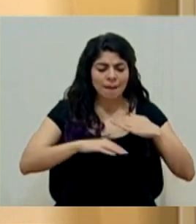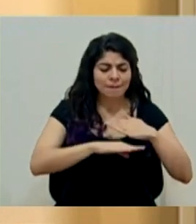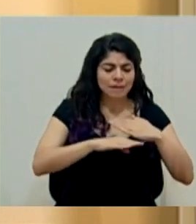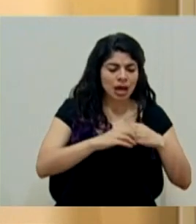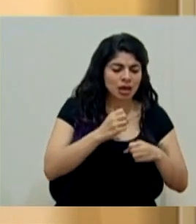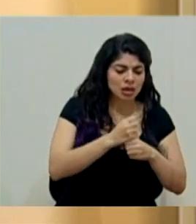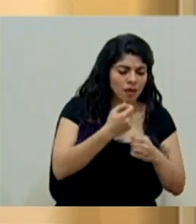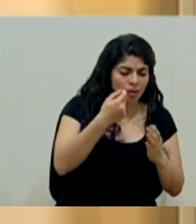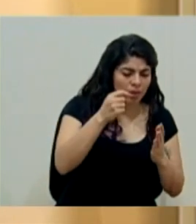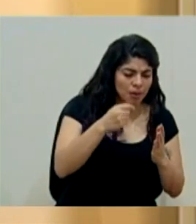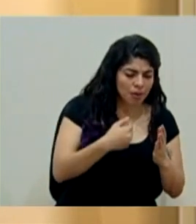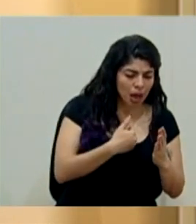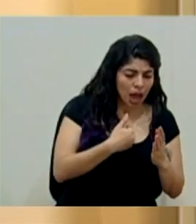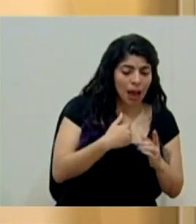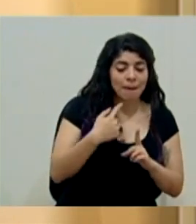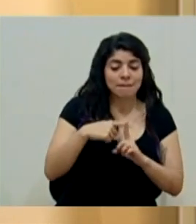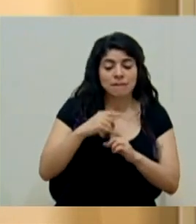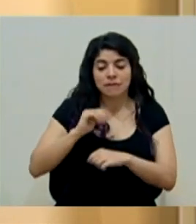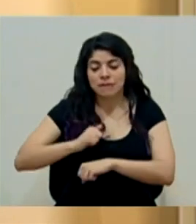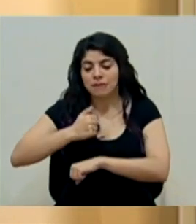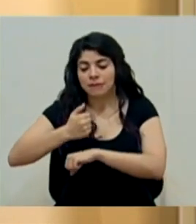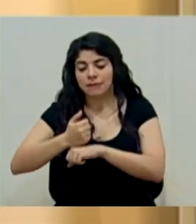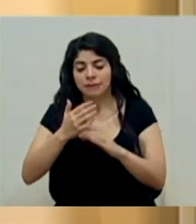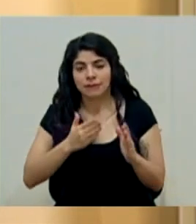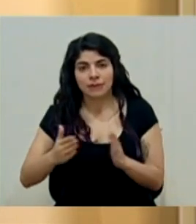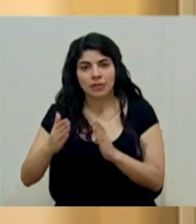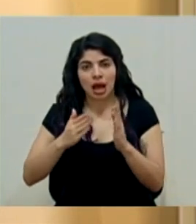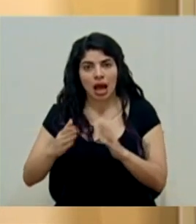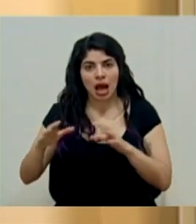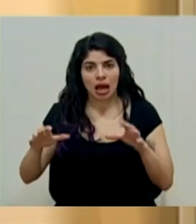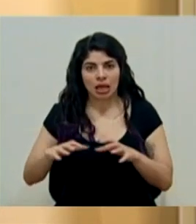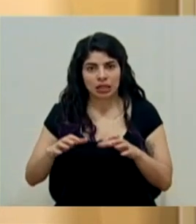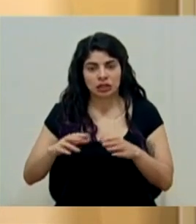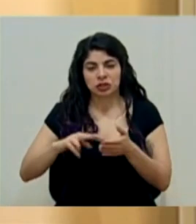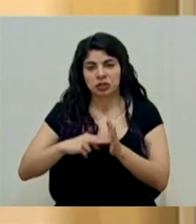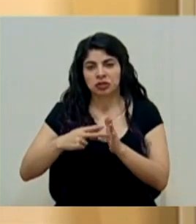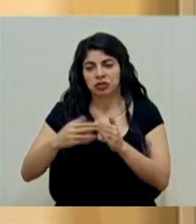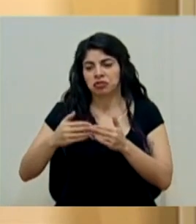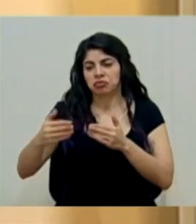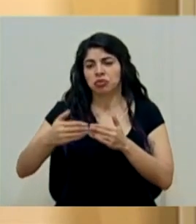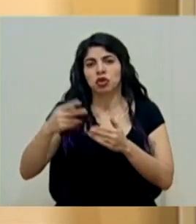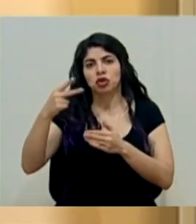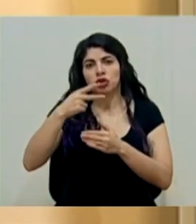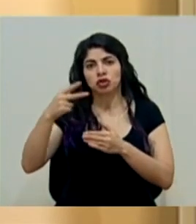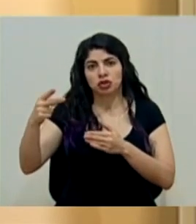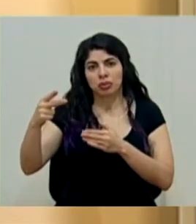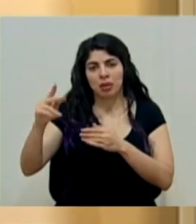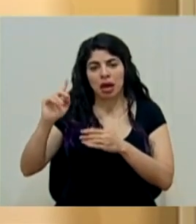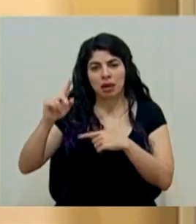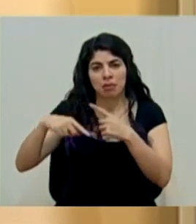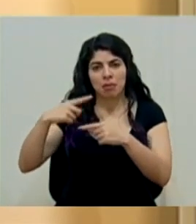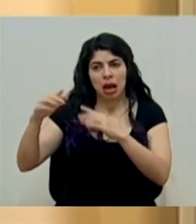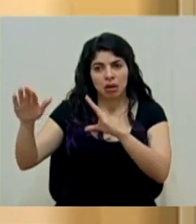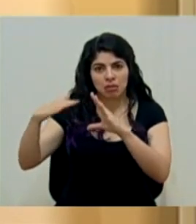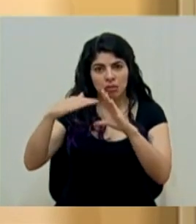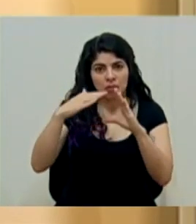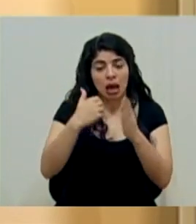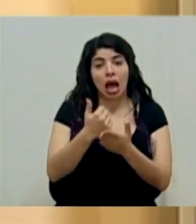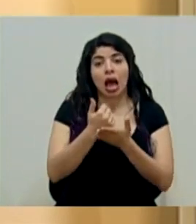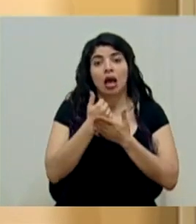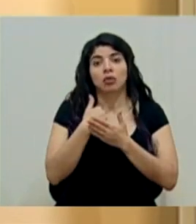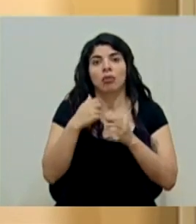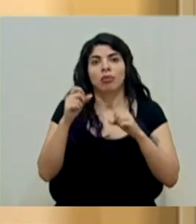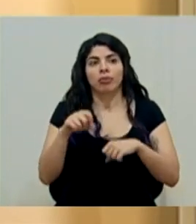trabajo y han elaborado un plan de acción que desarrollarán en periodos de 2 semanas que nos permita hacer una intervención en